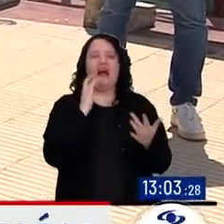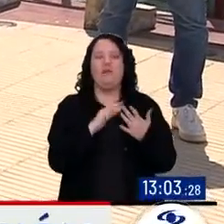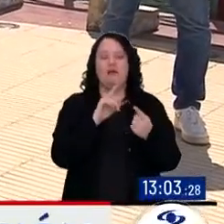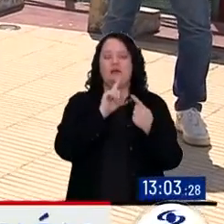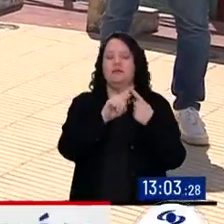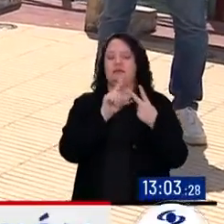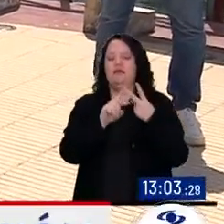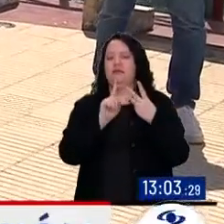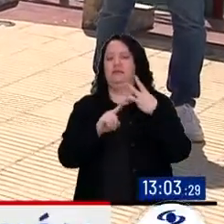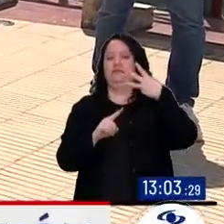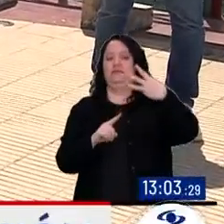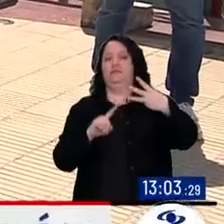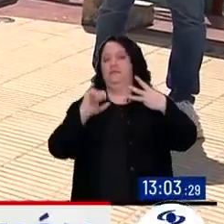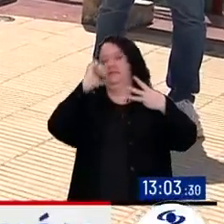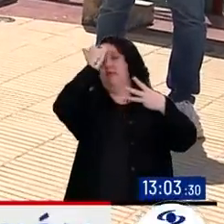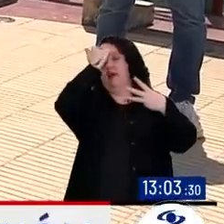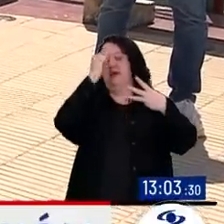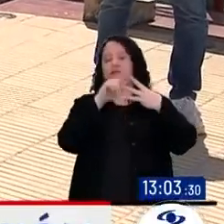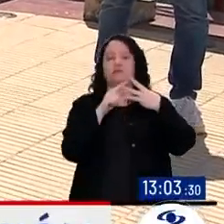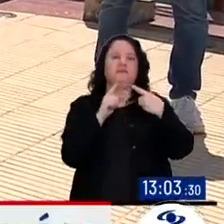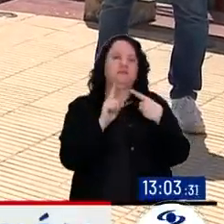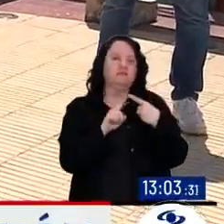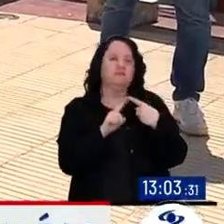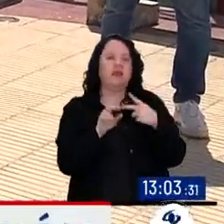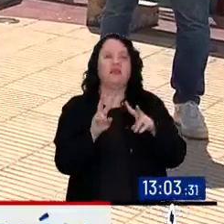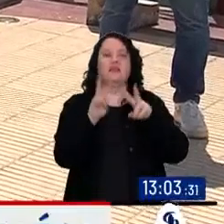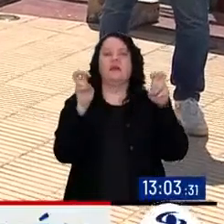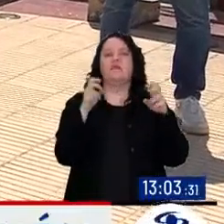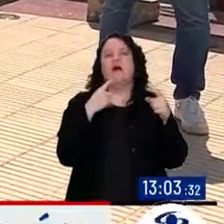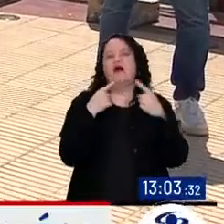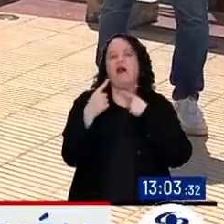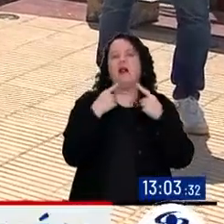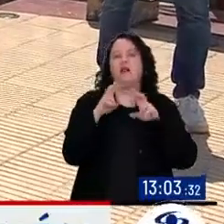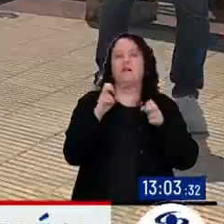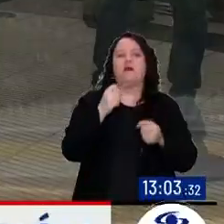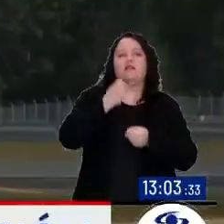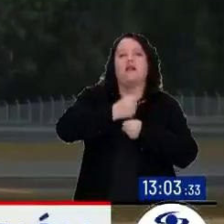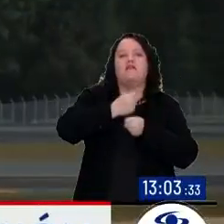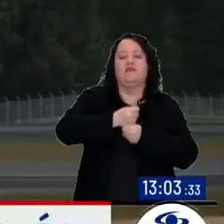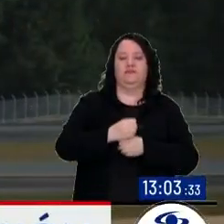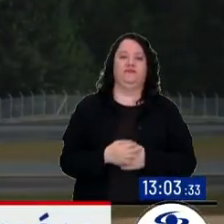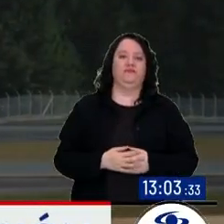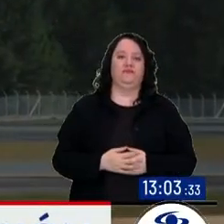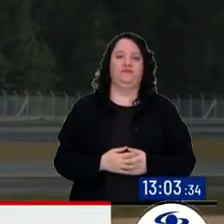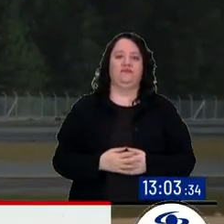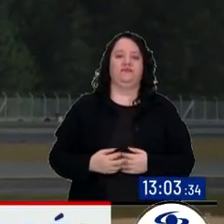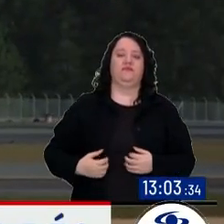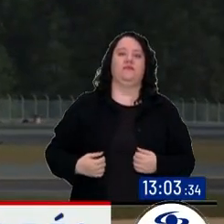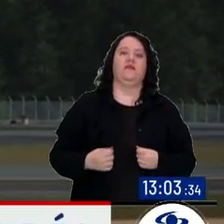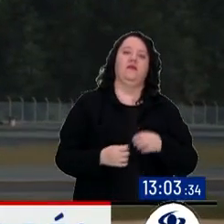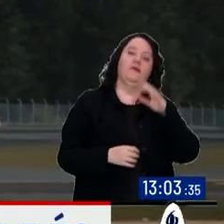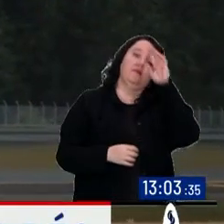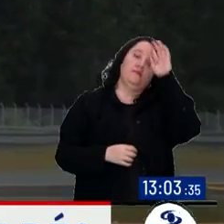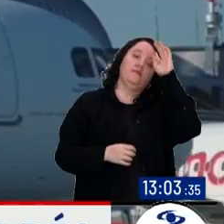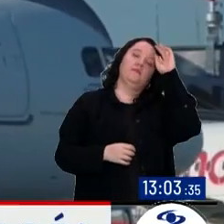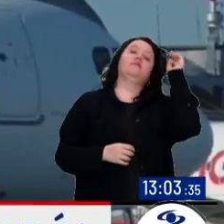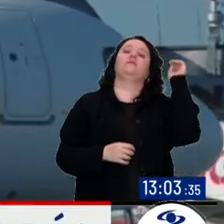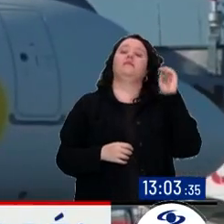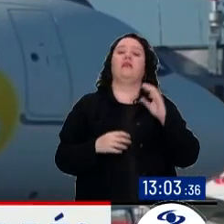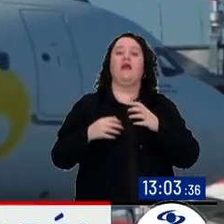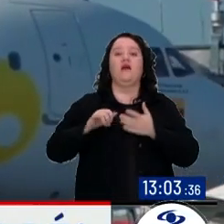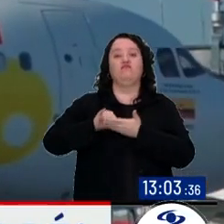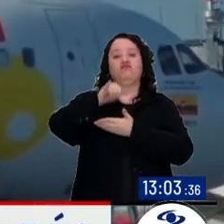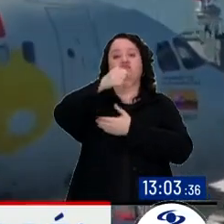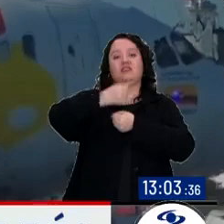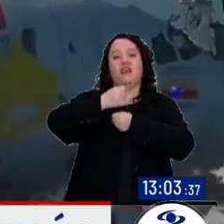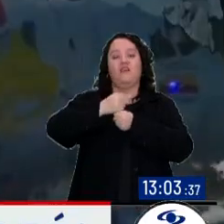temas fundamentales. Hablemos inicialmente del problema del empleo. La suspensión de operaciones de las aerolíneas